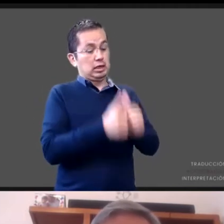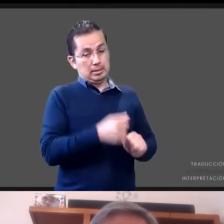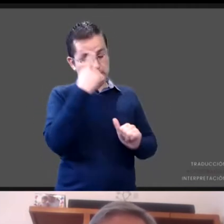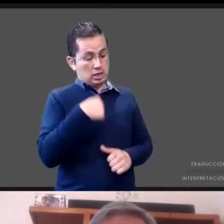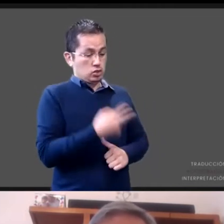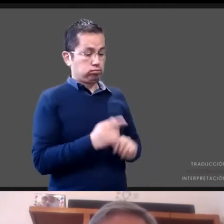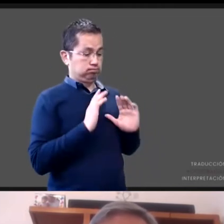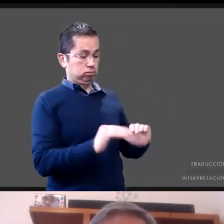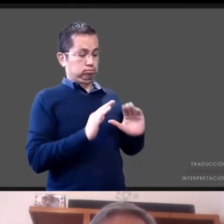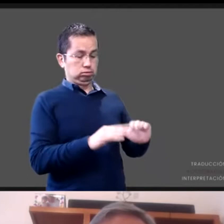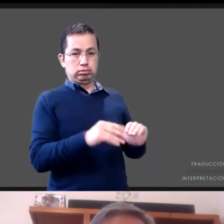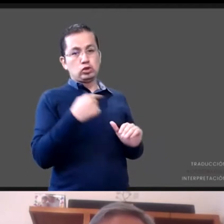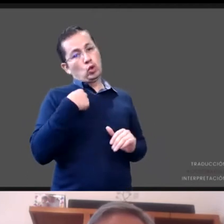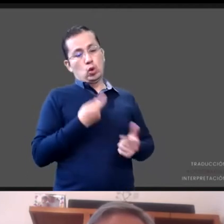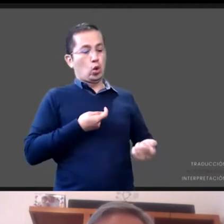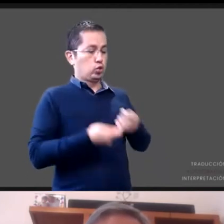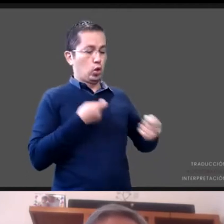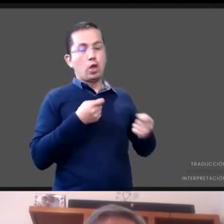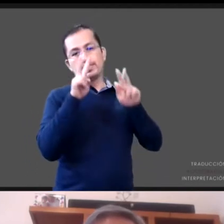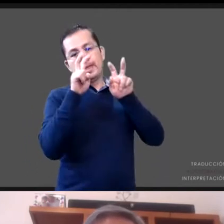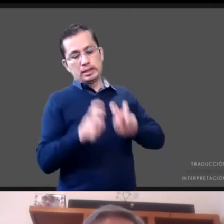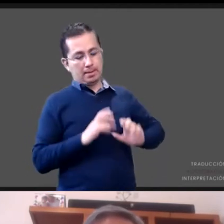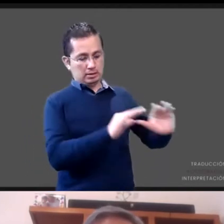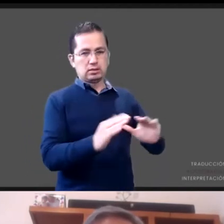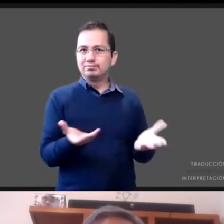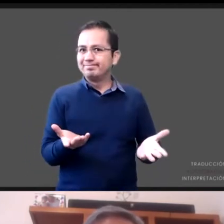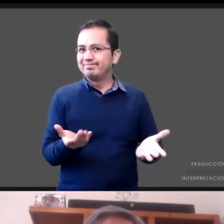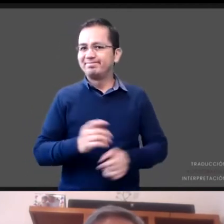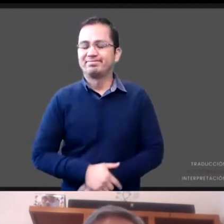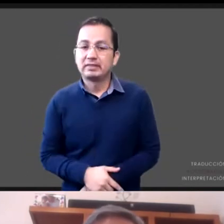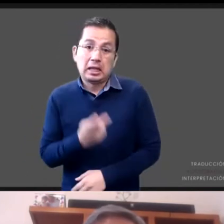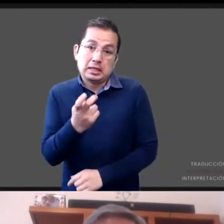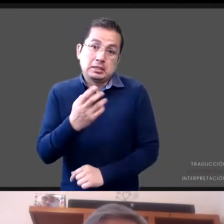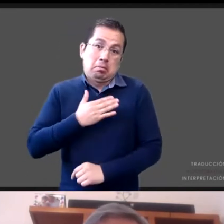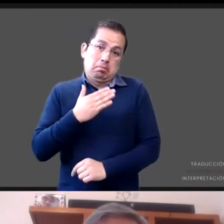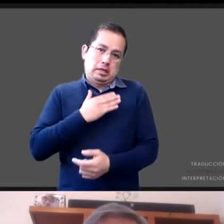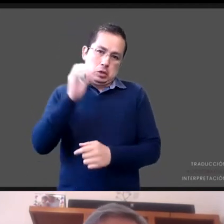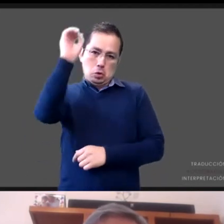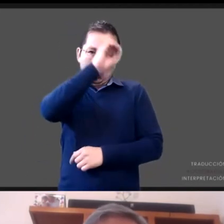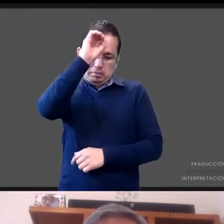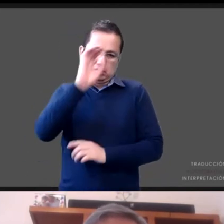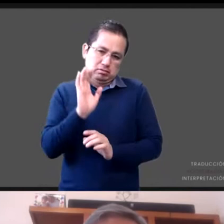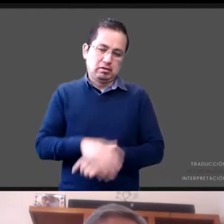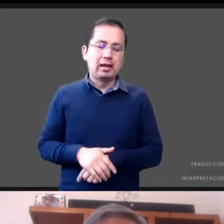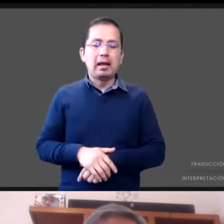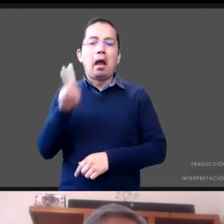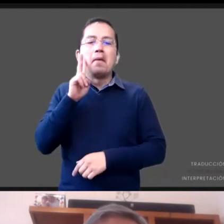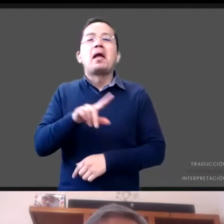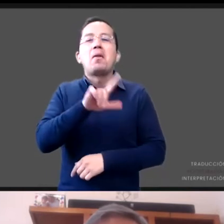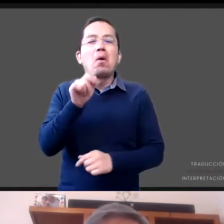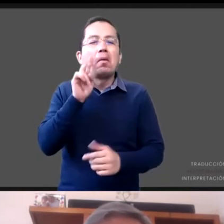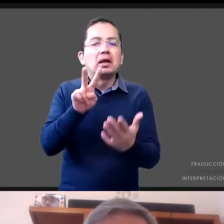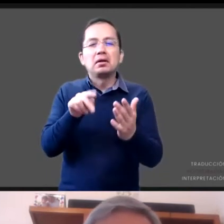fueran controlados. En fin, esta sería mi primera reacción. Espero poder ver los videos siguientes ya sin problema.